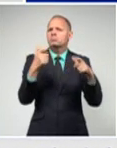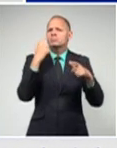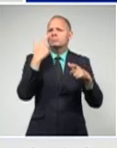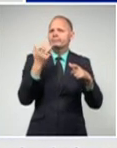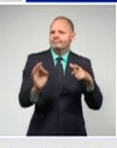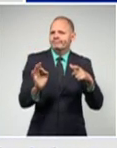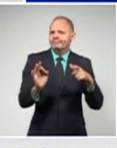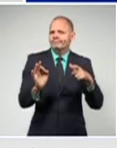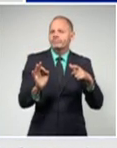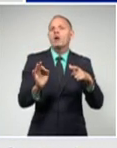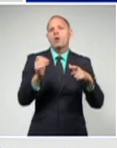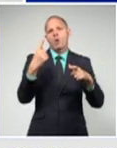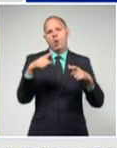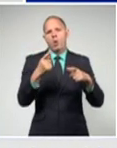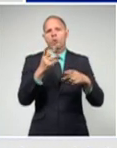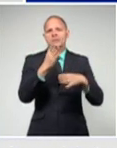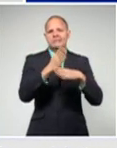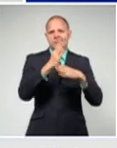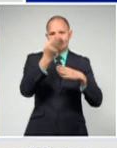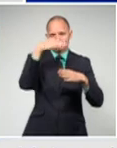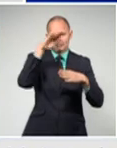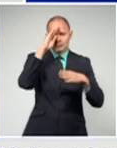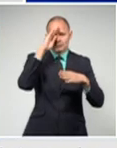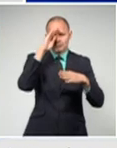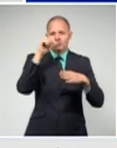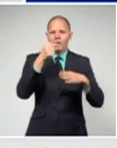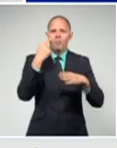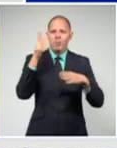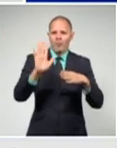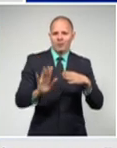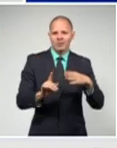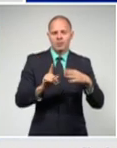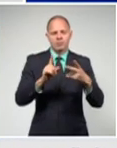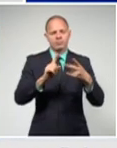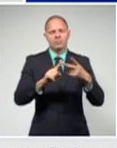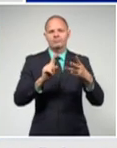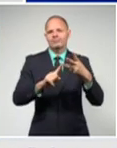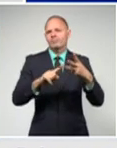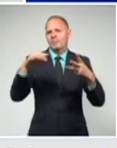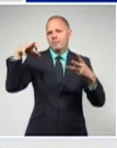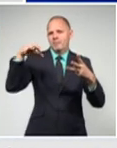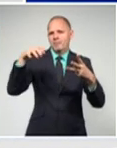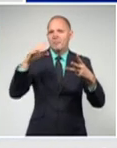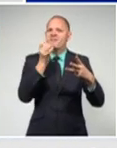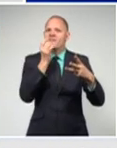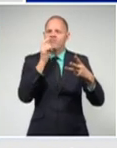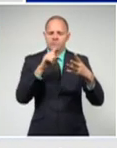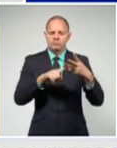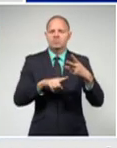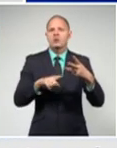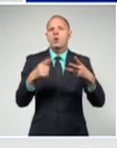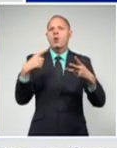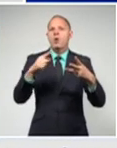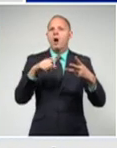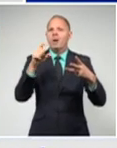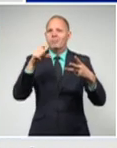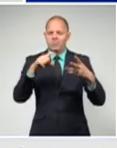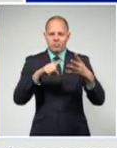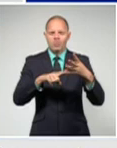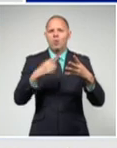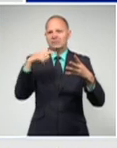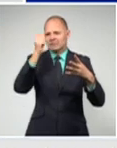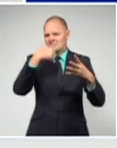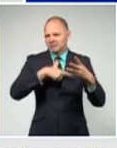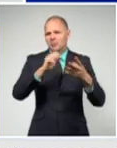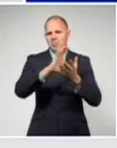en La Habana, Santiago de Cuba, Pinar del Río, Camagüey, Ciego de Ávila,